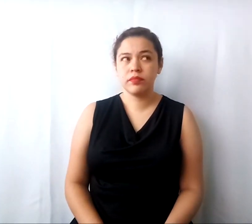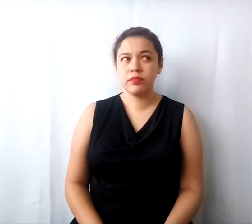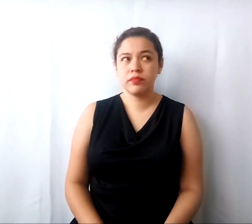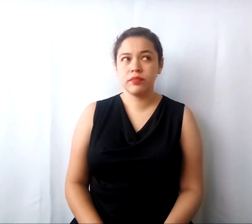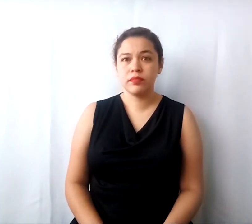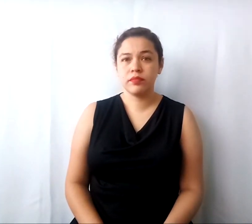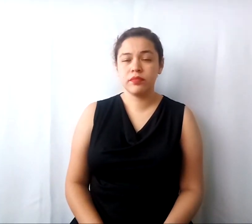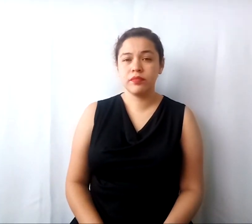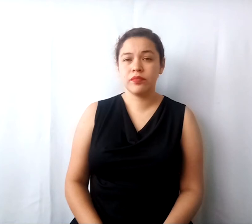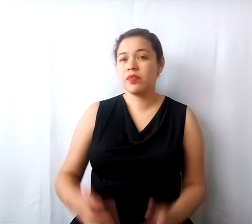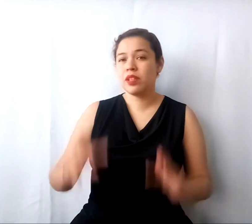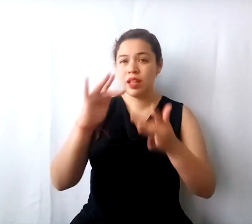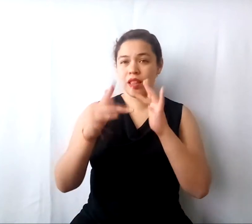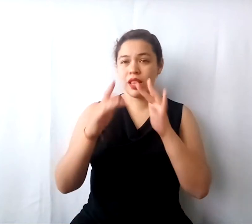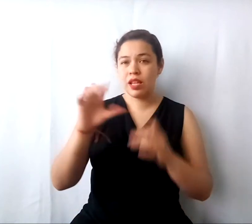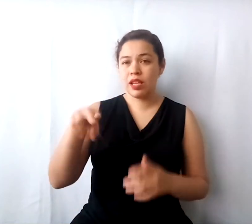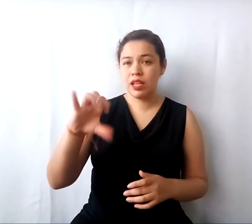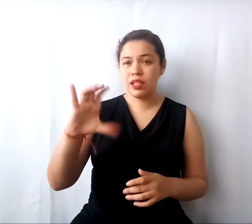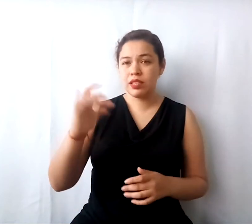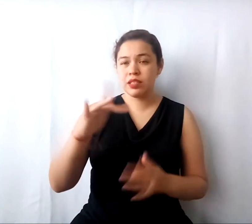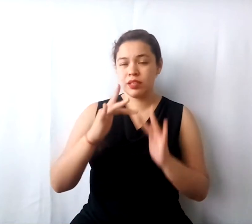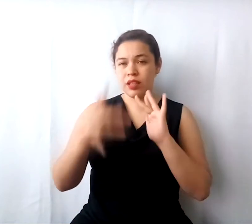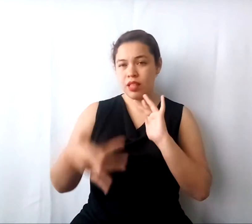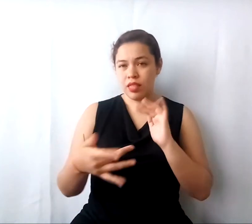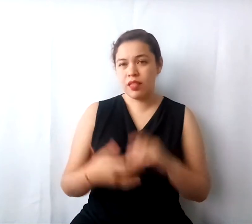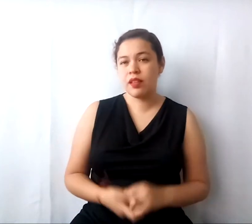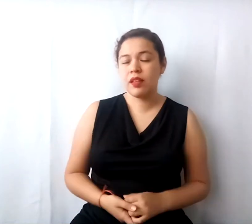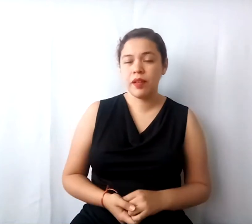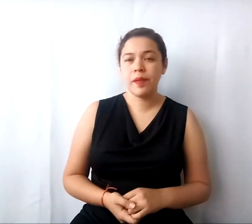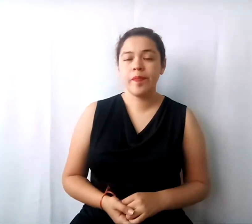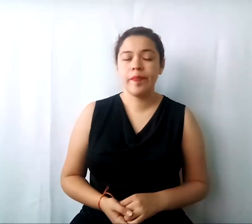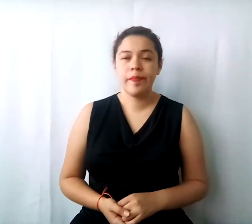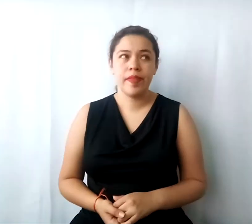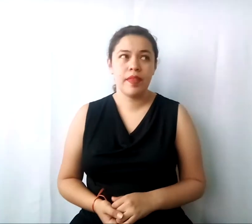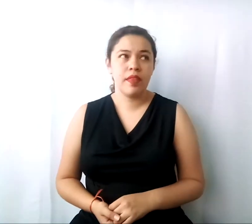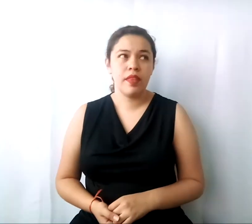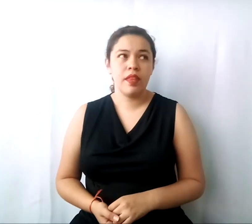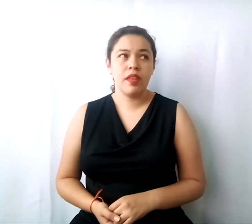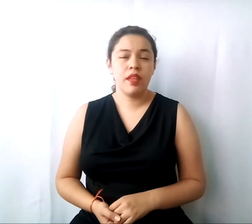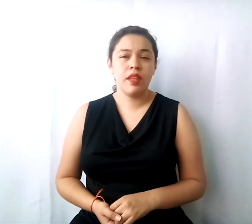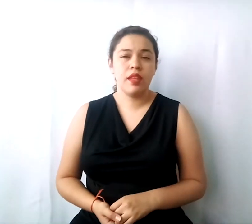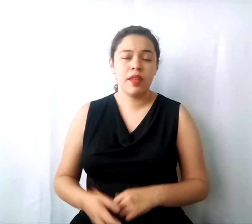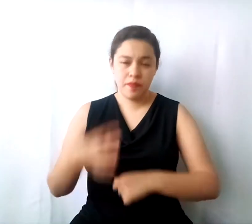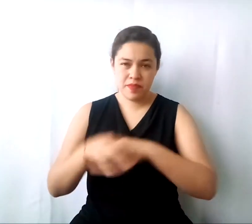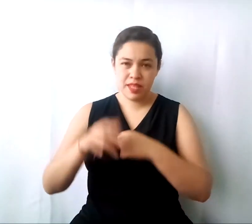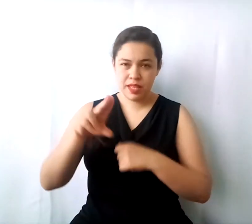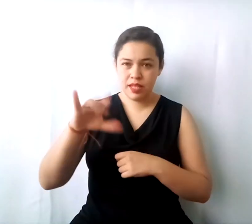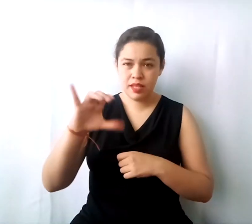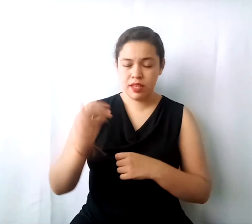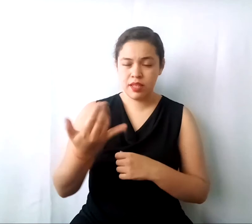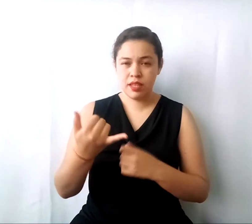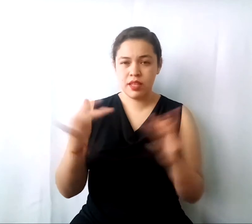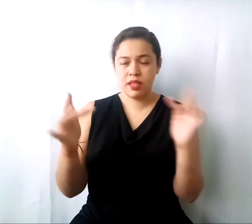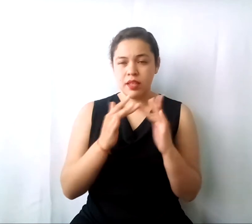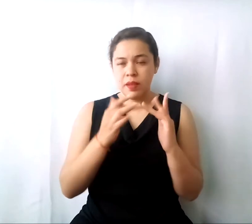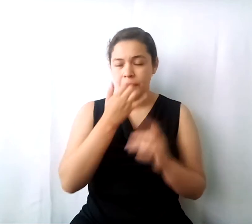Perdimos la conexión de Nancy. Ah, muy bien. Bueno, a ver lo que se conecta Nancy.